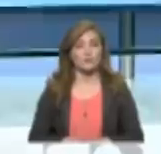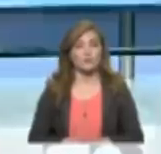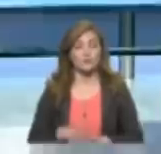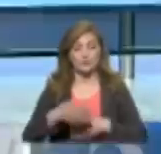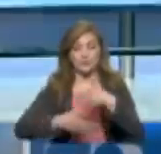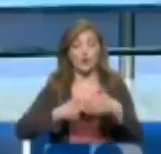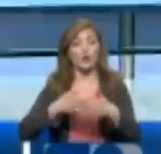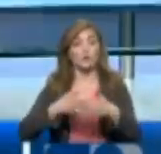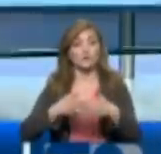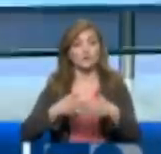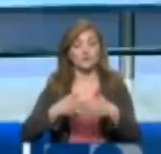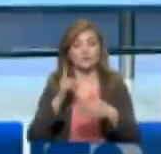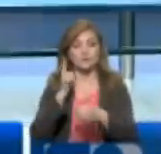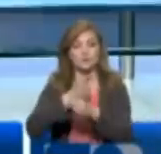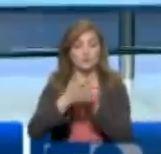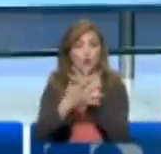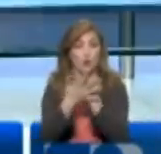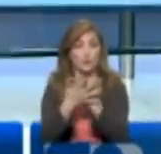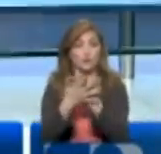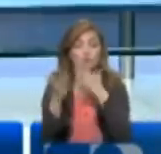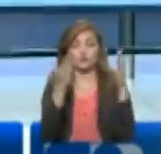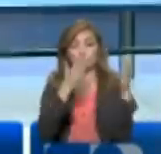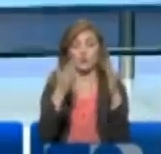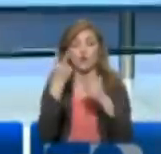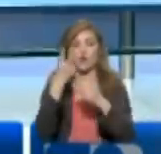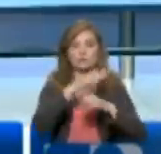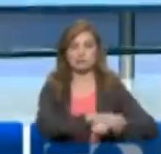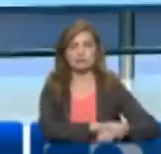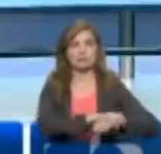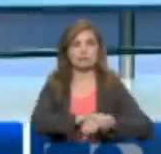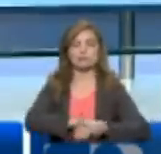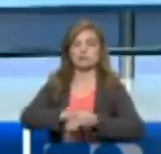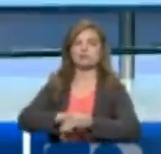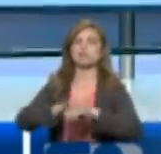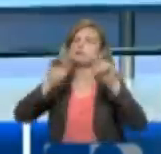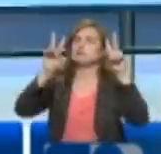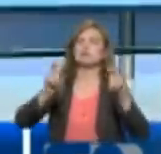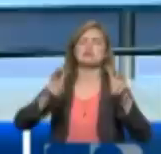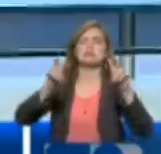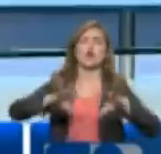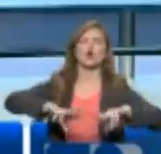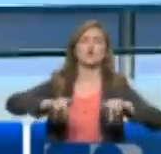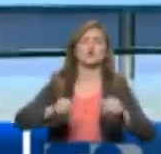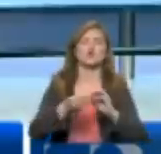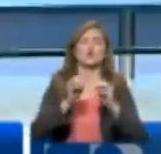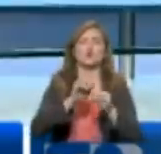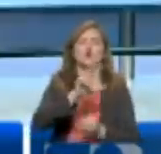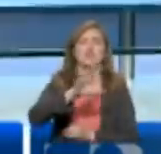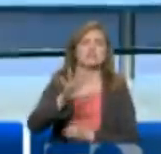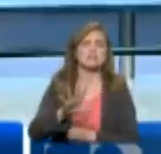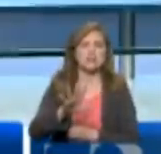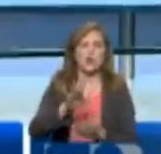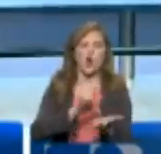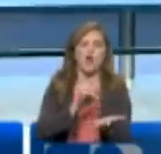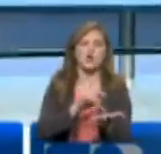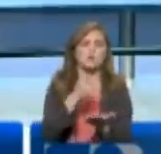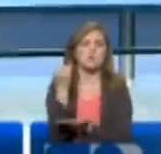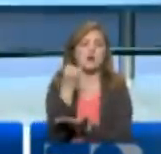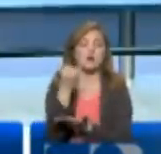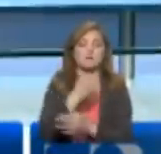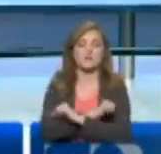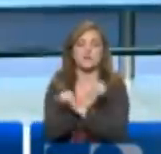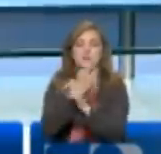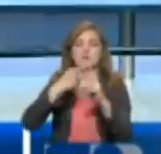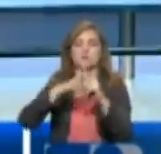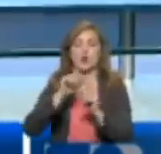audiencia de apelación a la prisión preventiva contra las dos procesadas dentro del caso arroz verde se instaló esta mañana la defensa de pamela martínez y